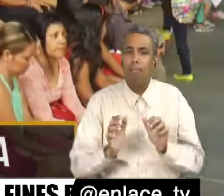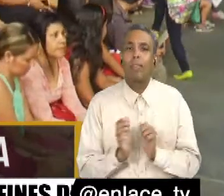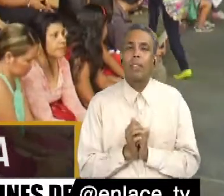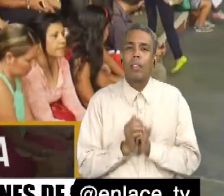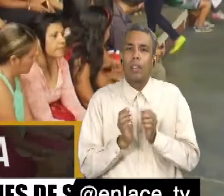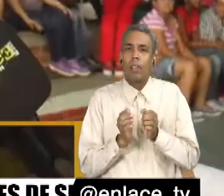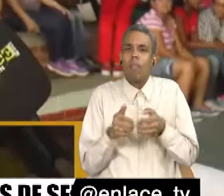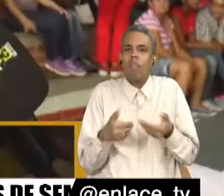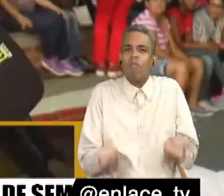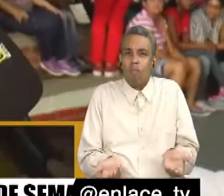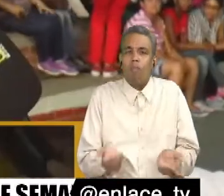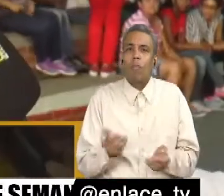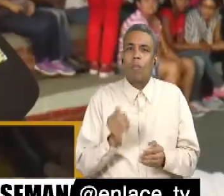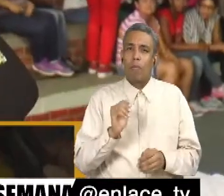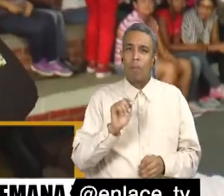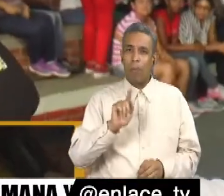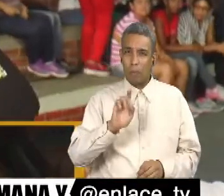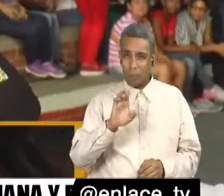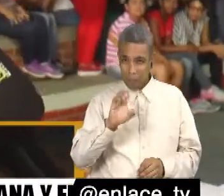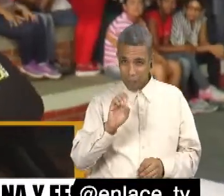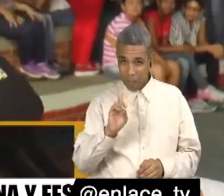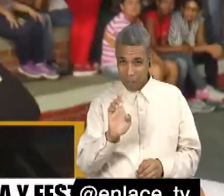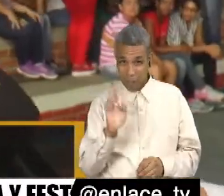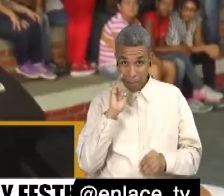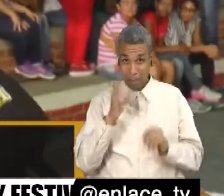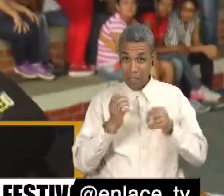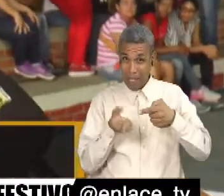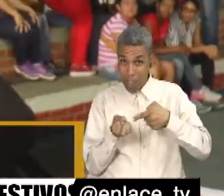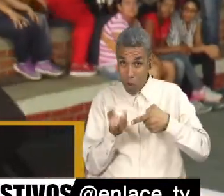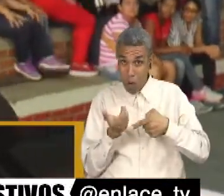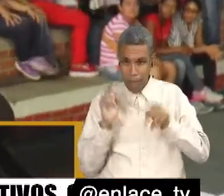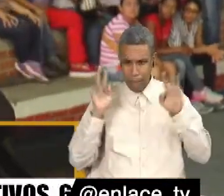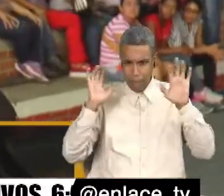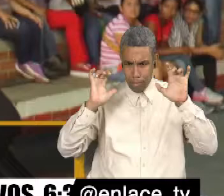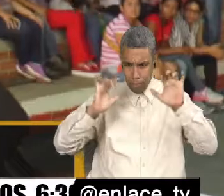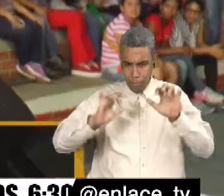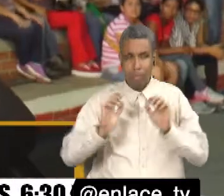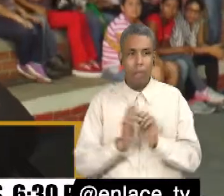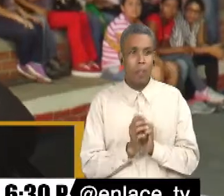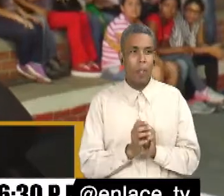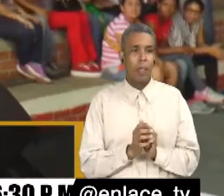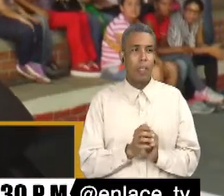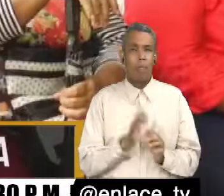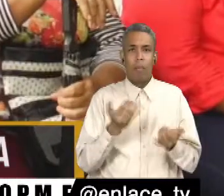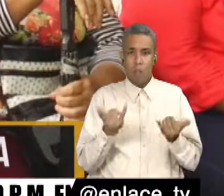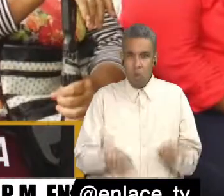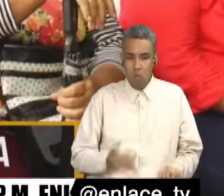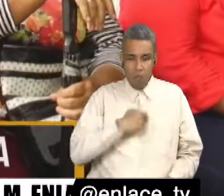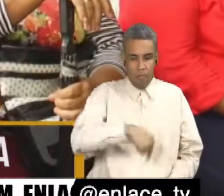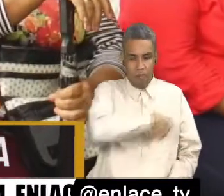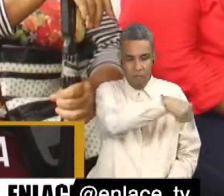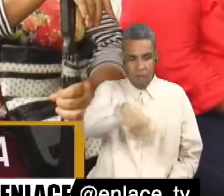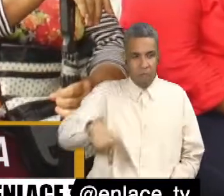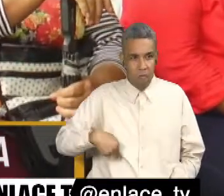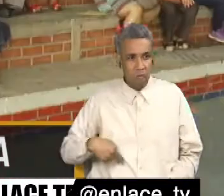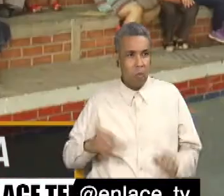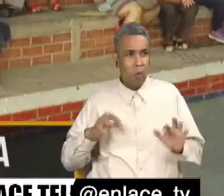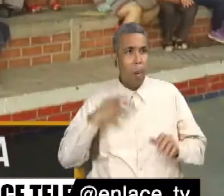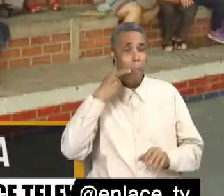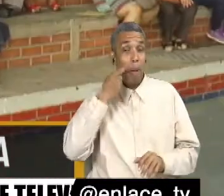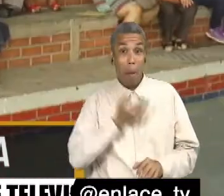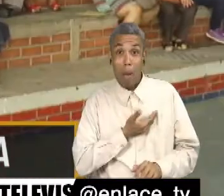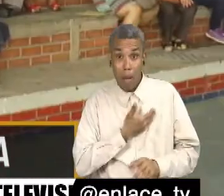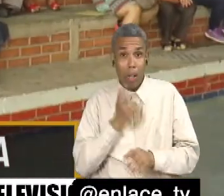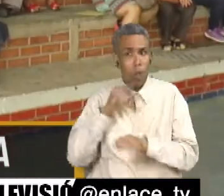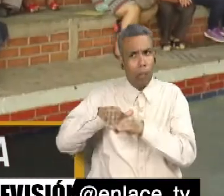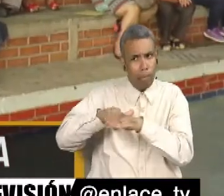en paro. Jornada de paro a nivel nacional, nos encontramos todos los docentes en reuniones, en asambleas con los padres de familia para darle